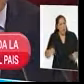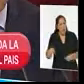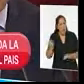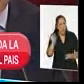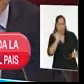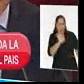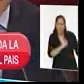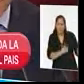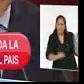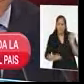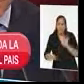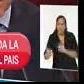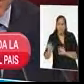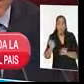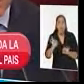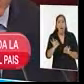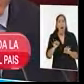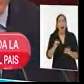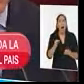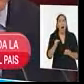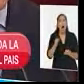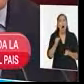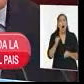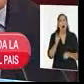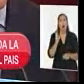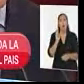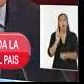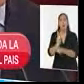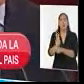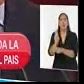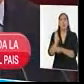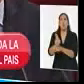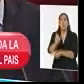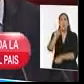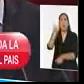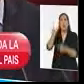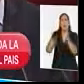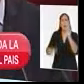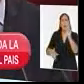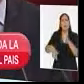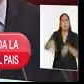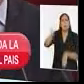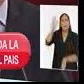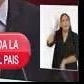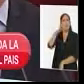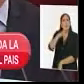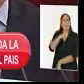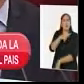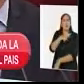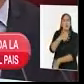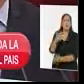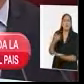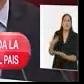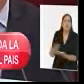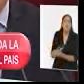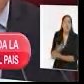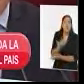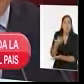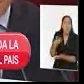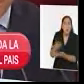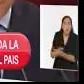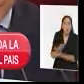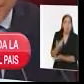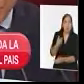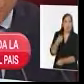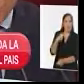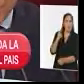política internacional. Para mí la política internacional no puede ser un juego de ver quién gana una elección, debe ser algo que se sostenga en el tiempo. Bueno, ¿qué